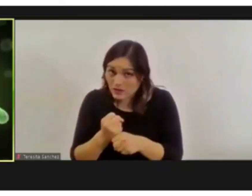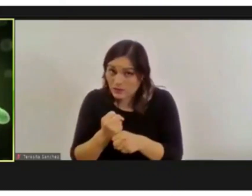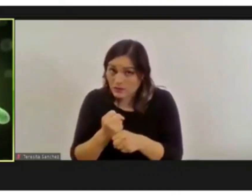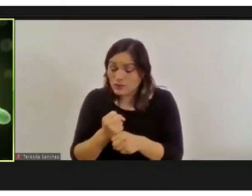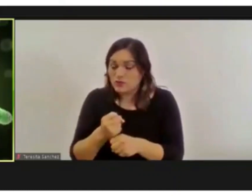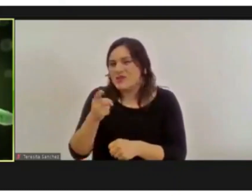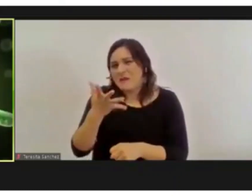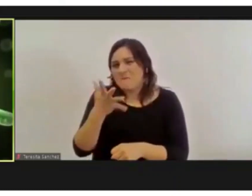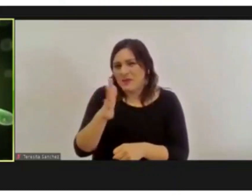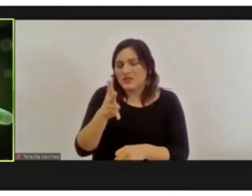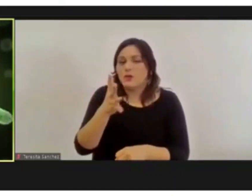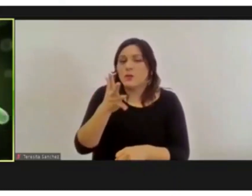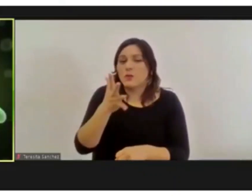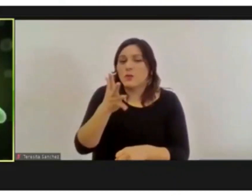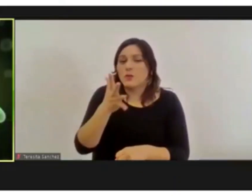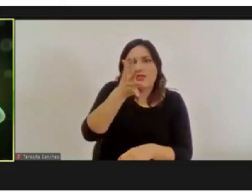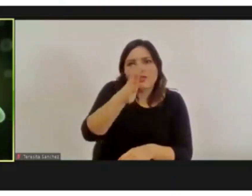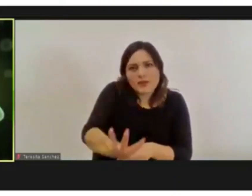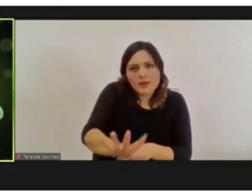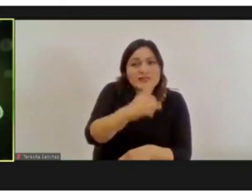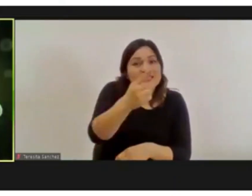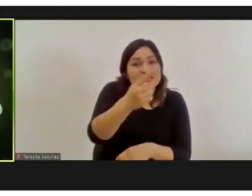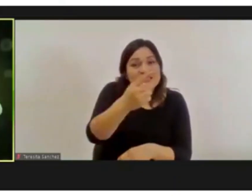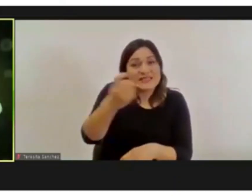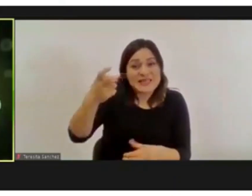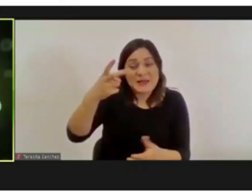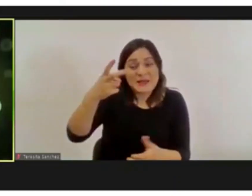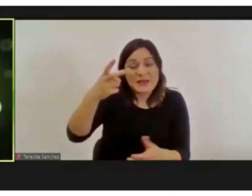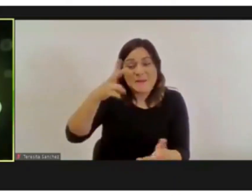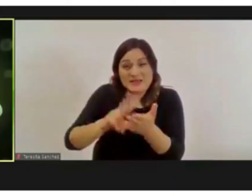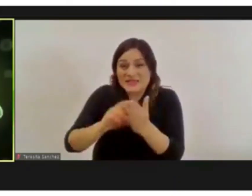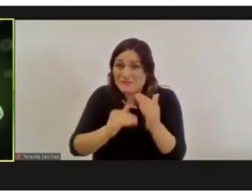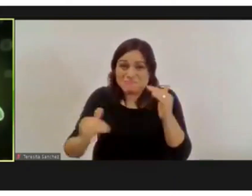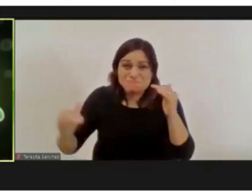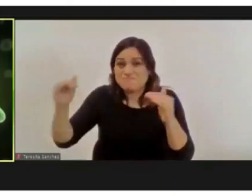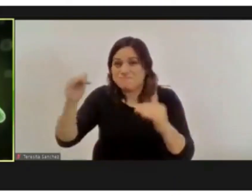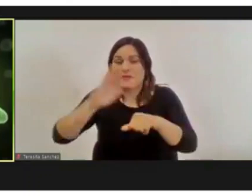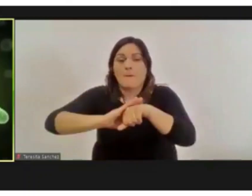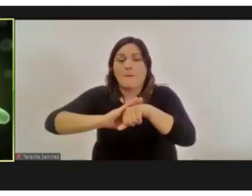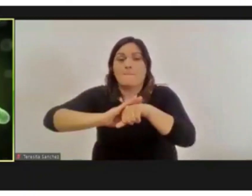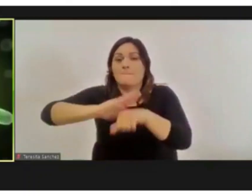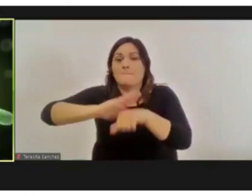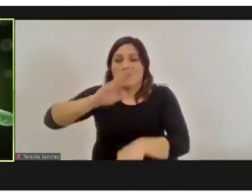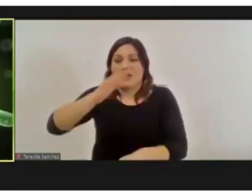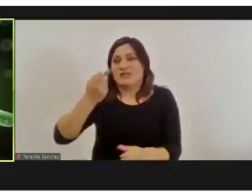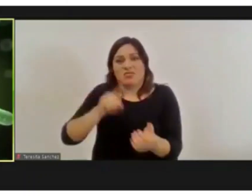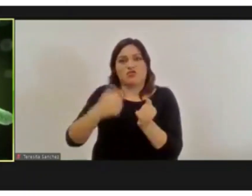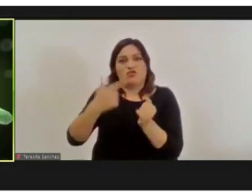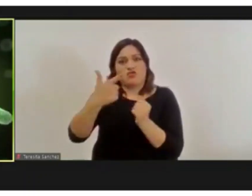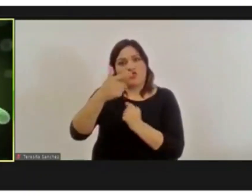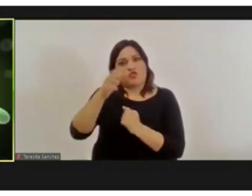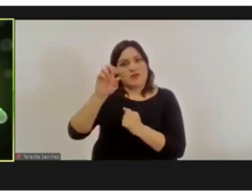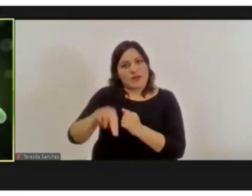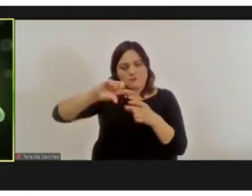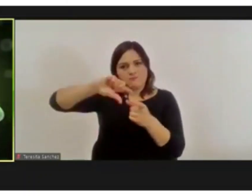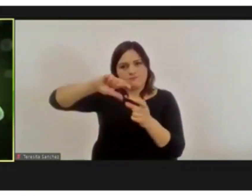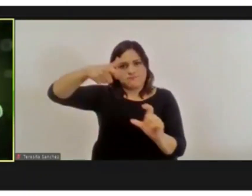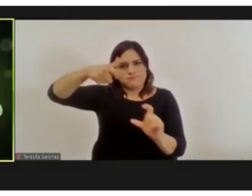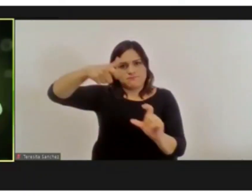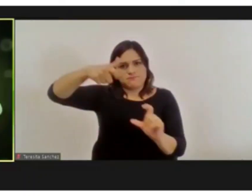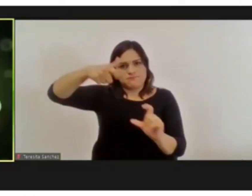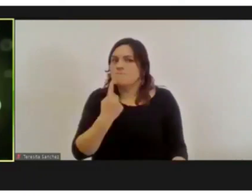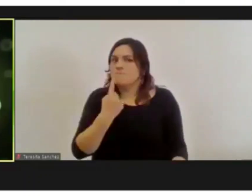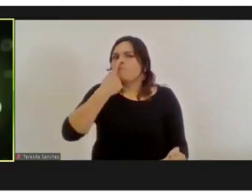10 y 100 veces más nivel de material genético de coronavirus en sus narices que los niños